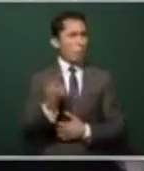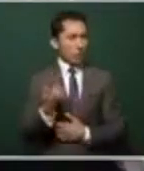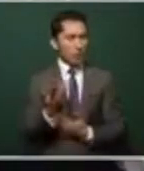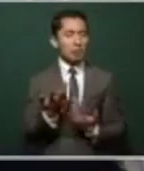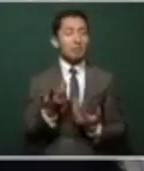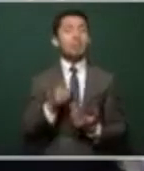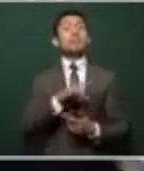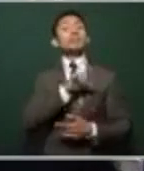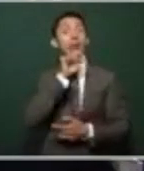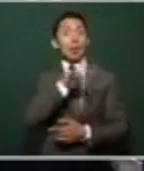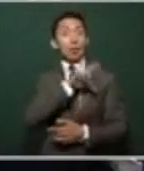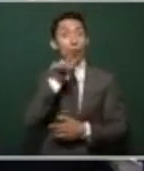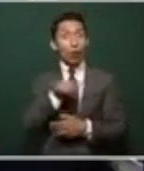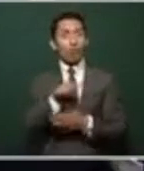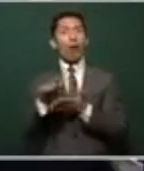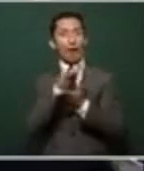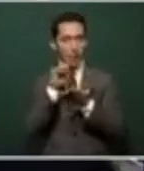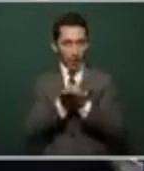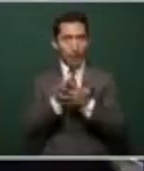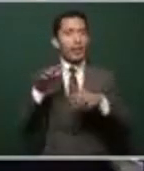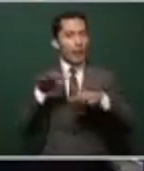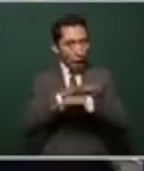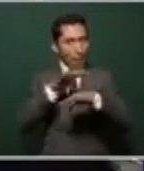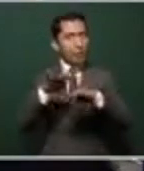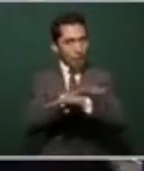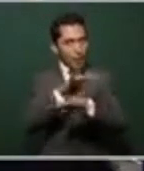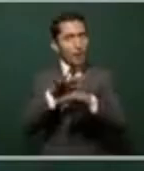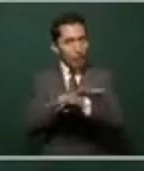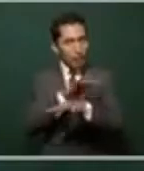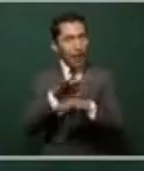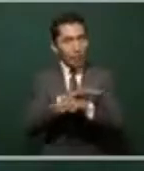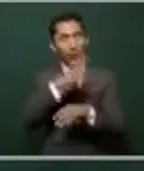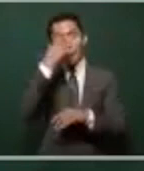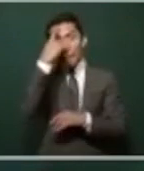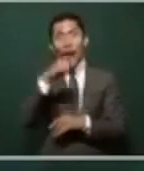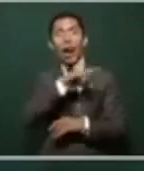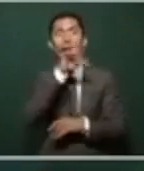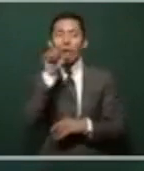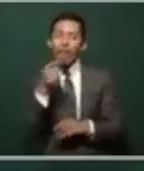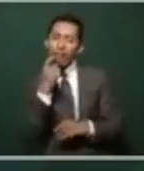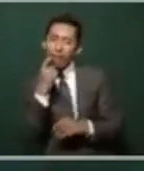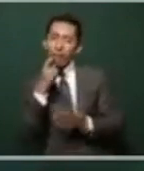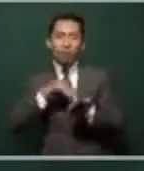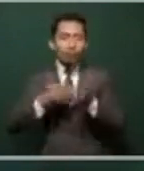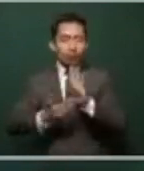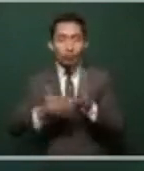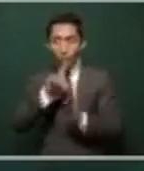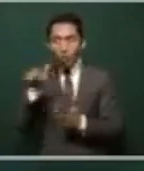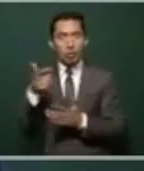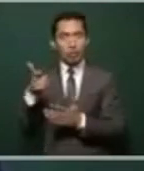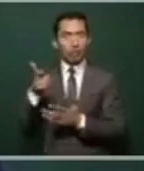¿Ajustaron el marco legal para saquear, para robar?